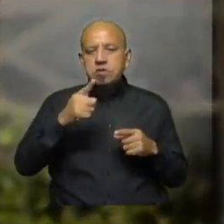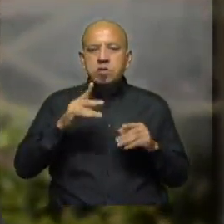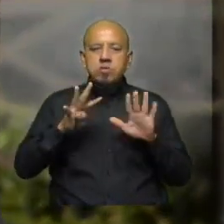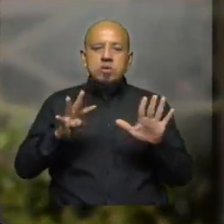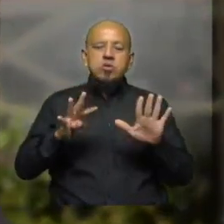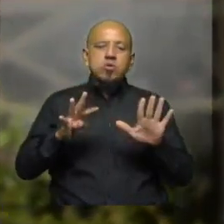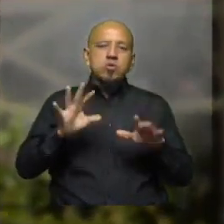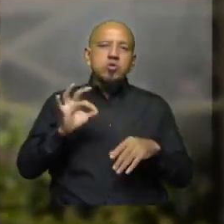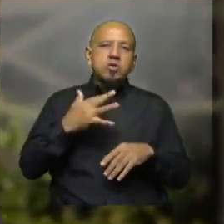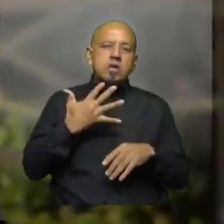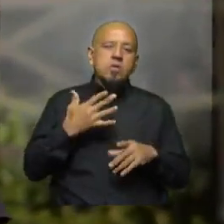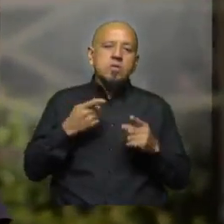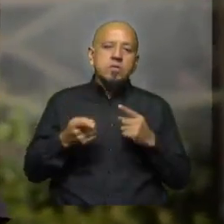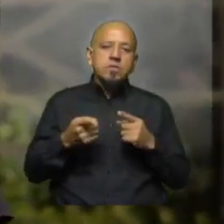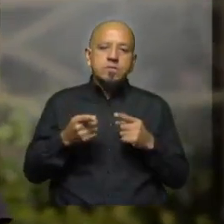1905, ¿no?